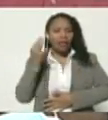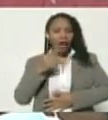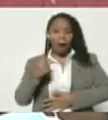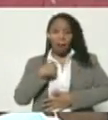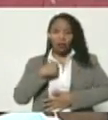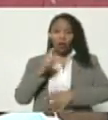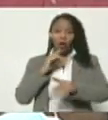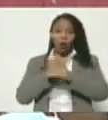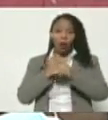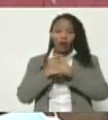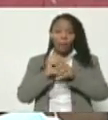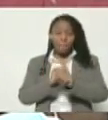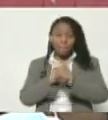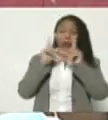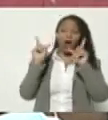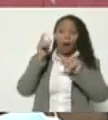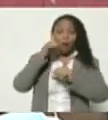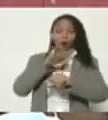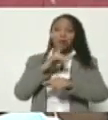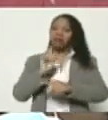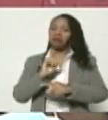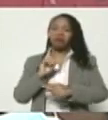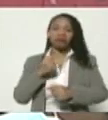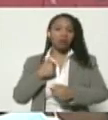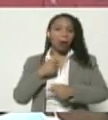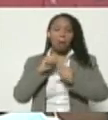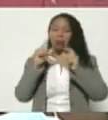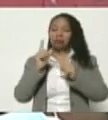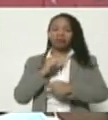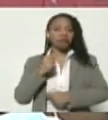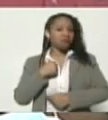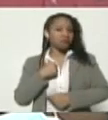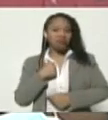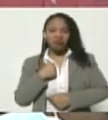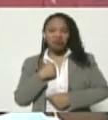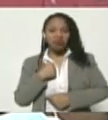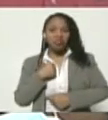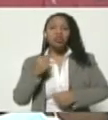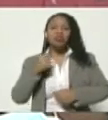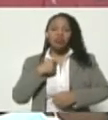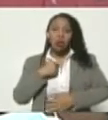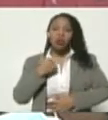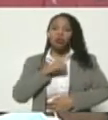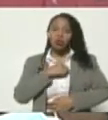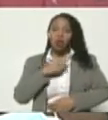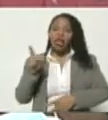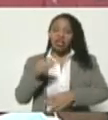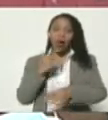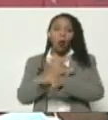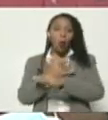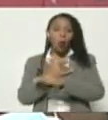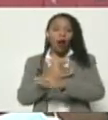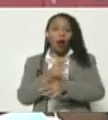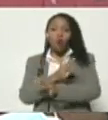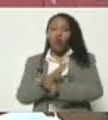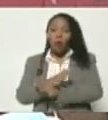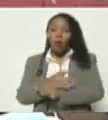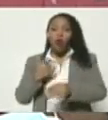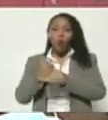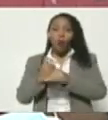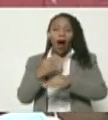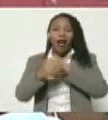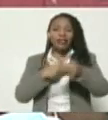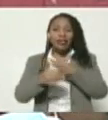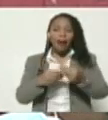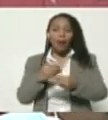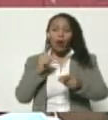sorprende lo que hace nuestro pueblo. A estas alturas no, a estas alturas no. Nosotros dijimos, nos la jugamos, el presidente Nicolás Maduro, cuando